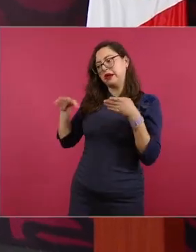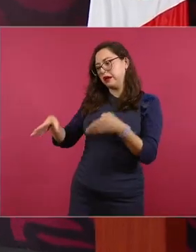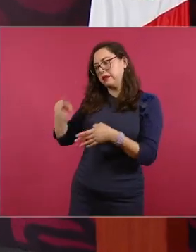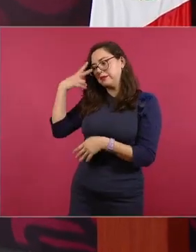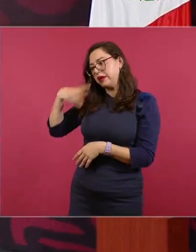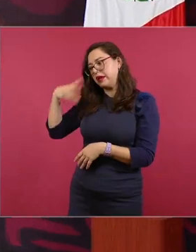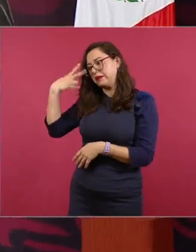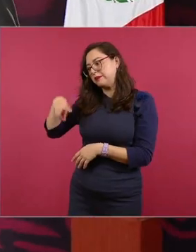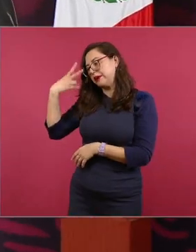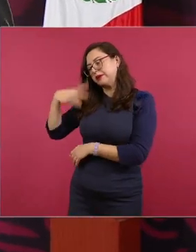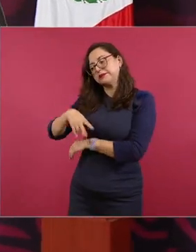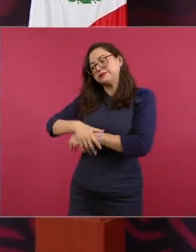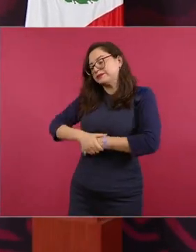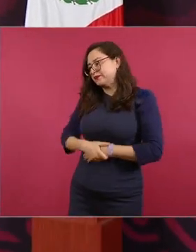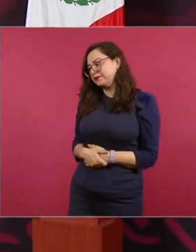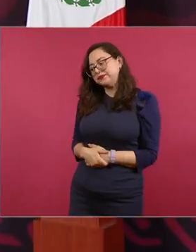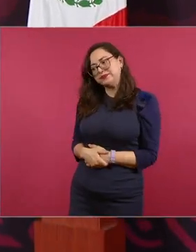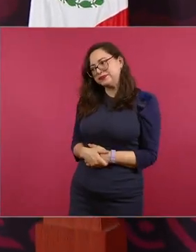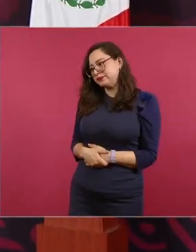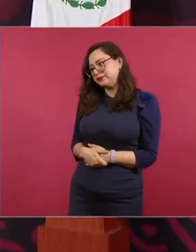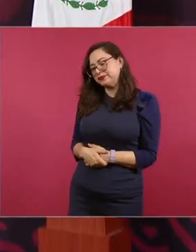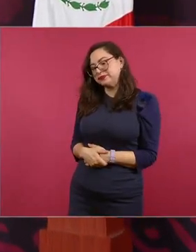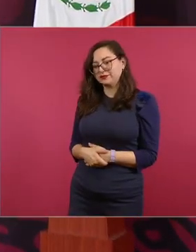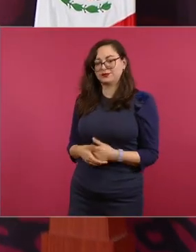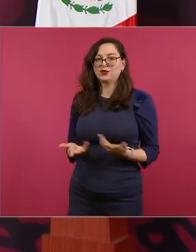Es como estar viendo nada más